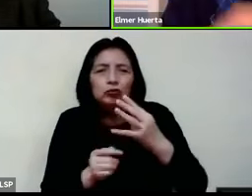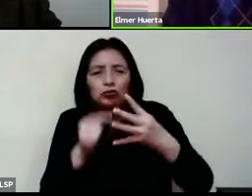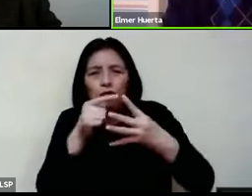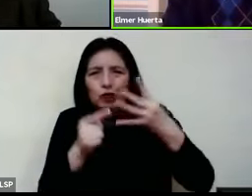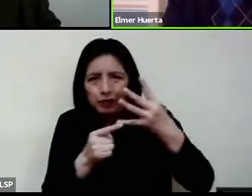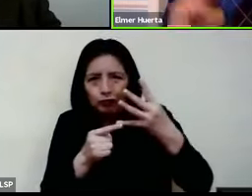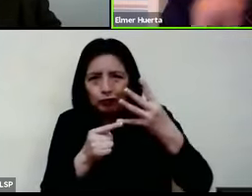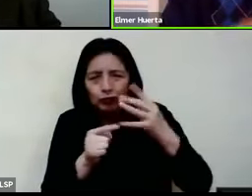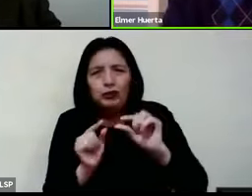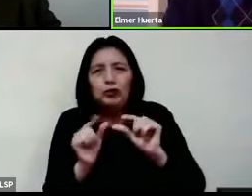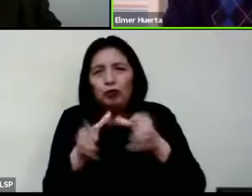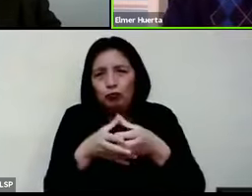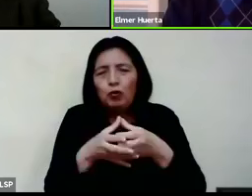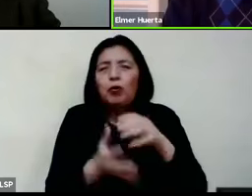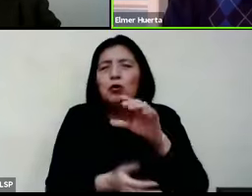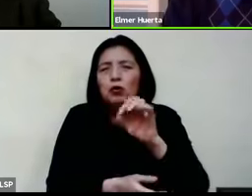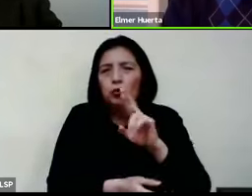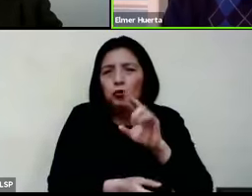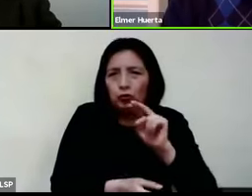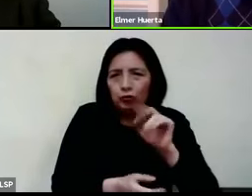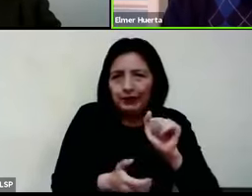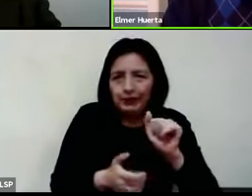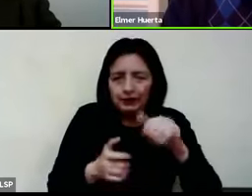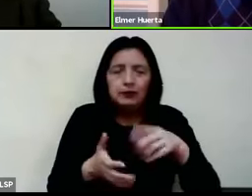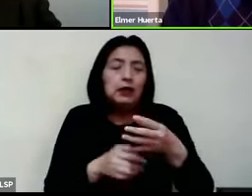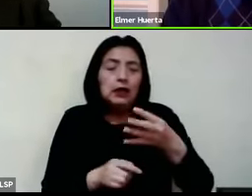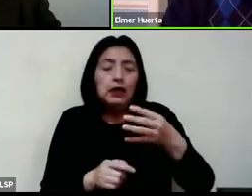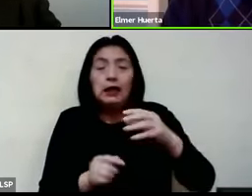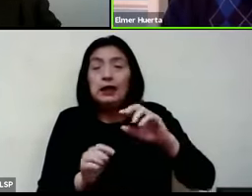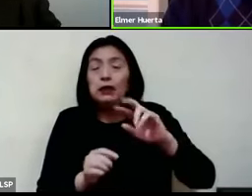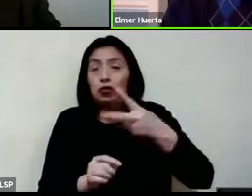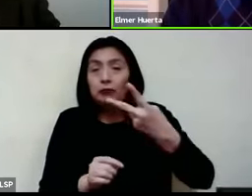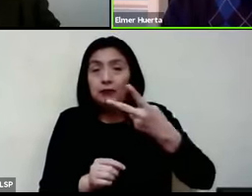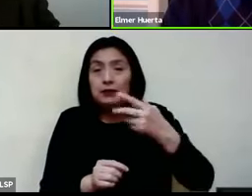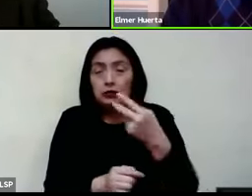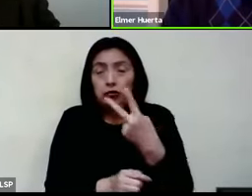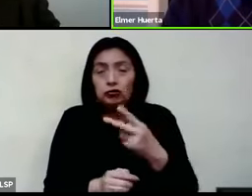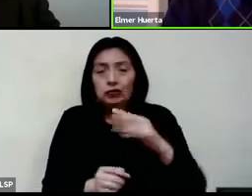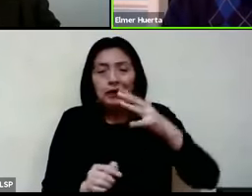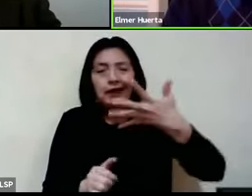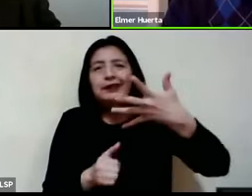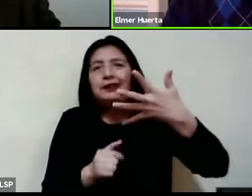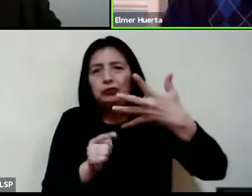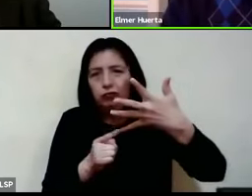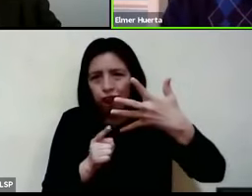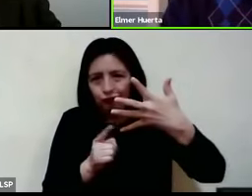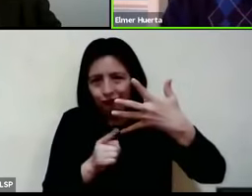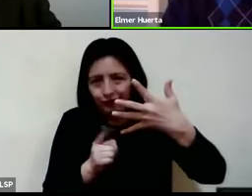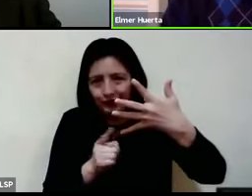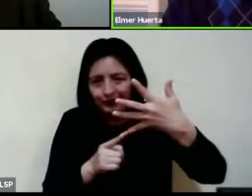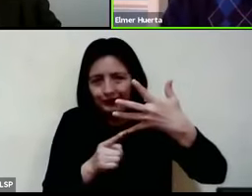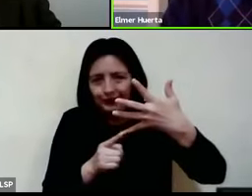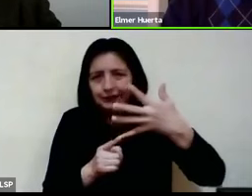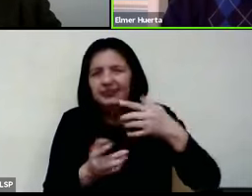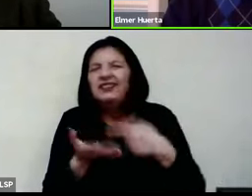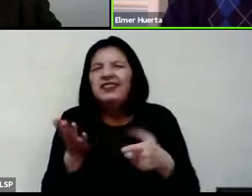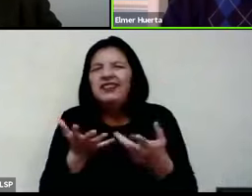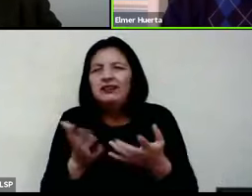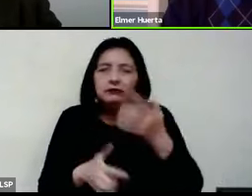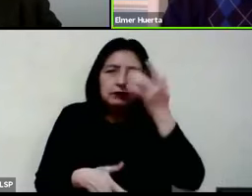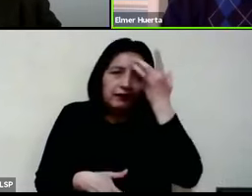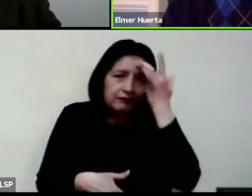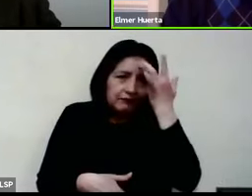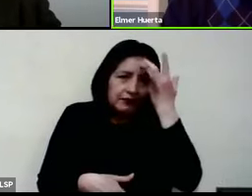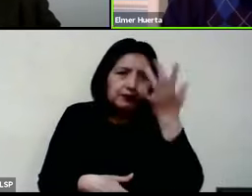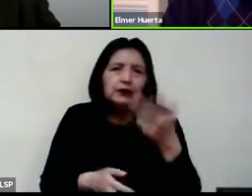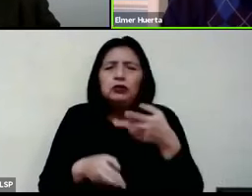corona. Luego, en el año 2002, apareció el quinto coronavirus que causó una enfermedad